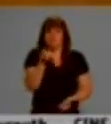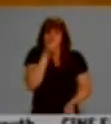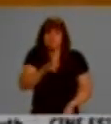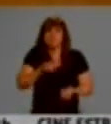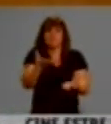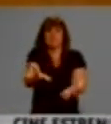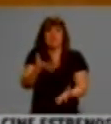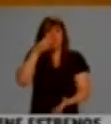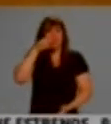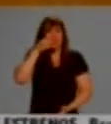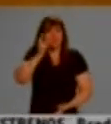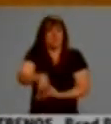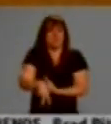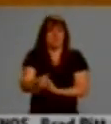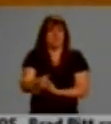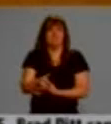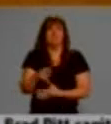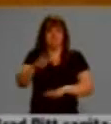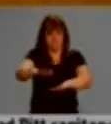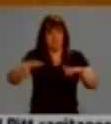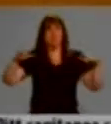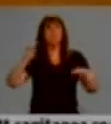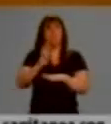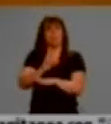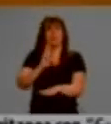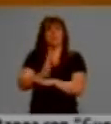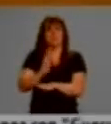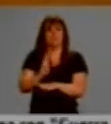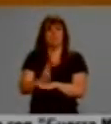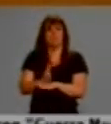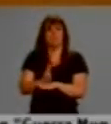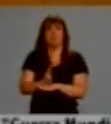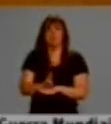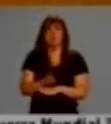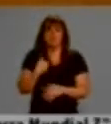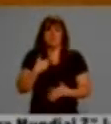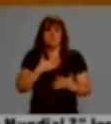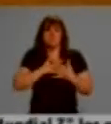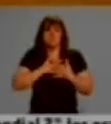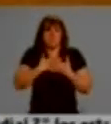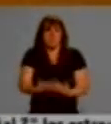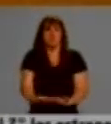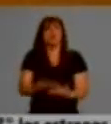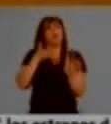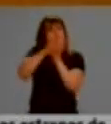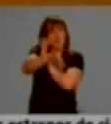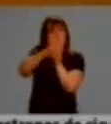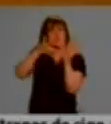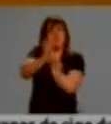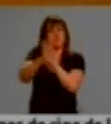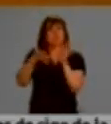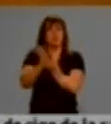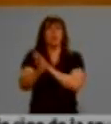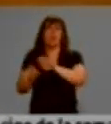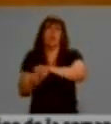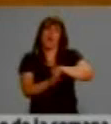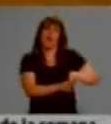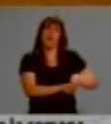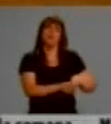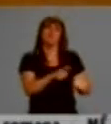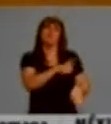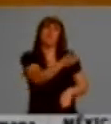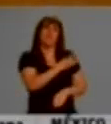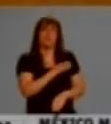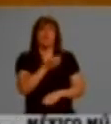la verdad en el Parlamento, en sede parlamentaria, de decirla voluntariamente, más allá de cómo haya venido,